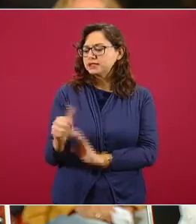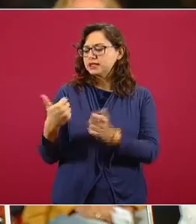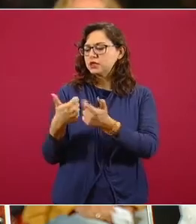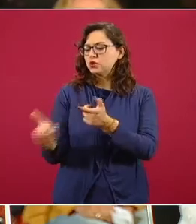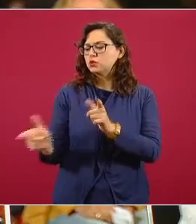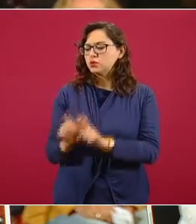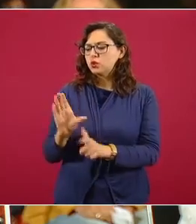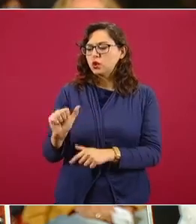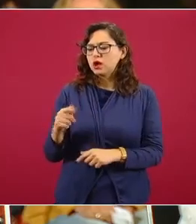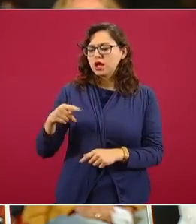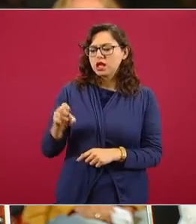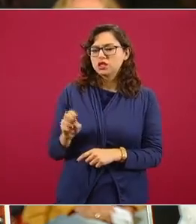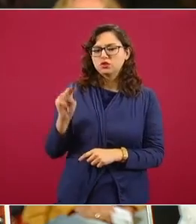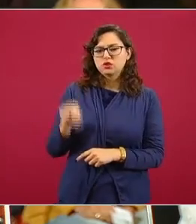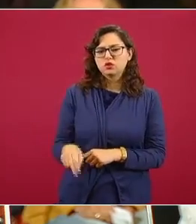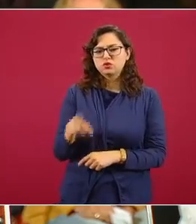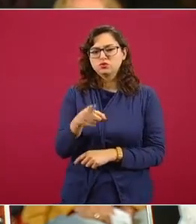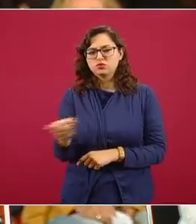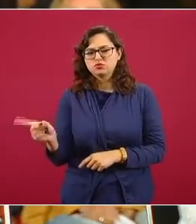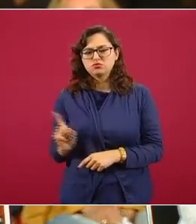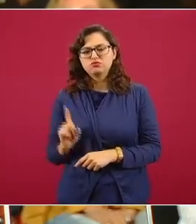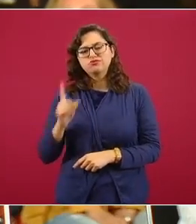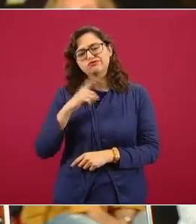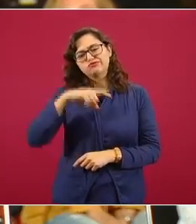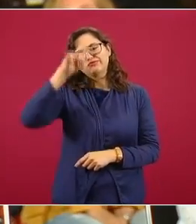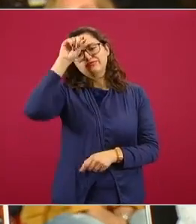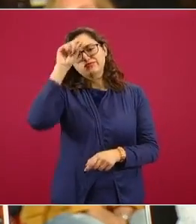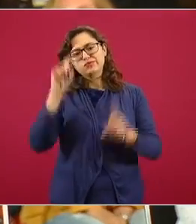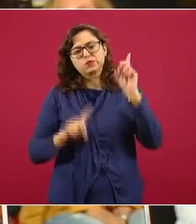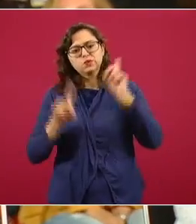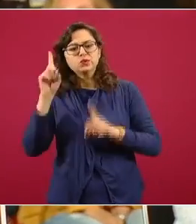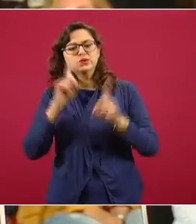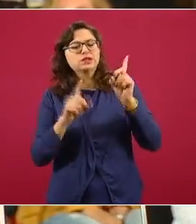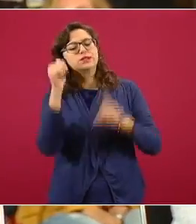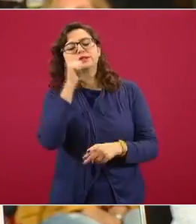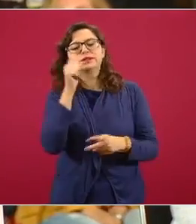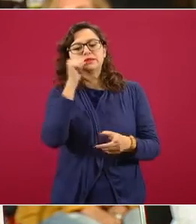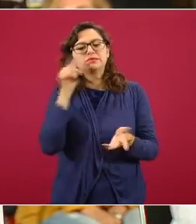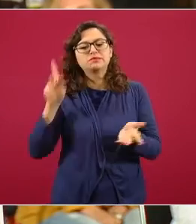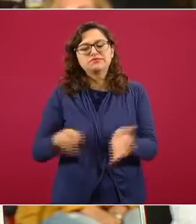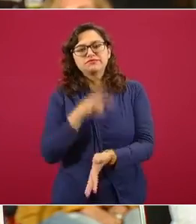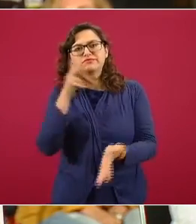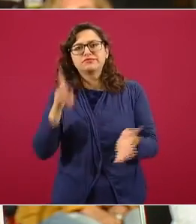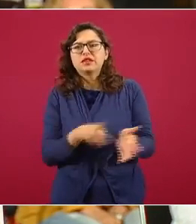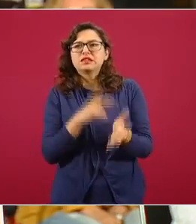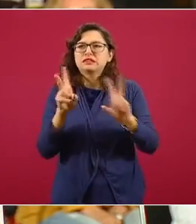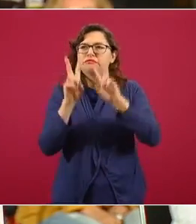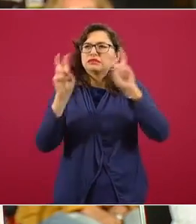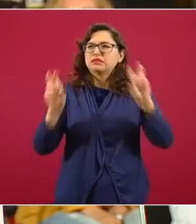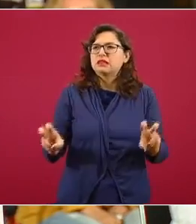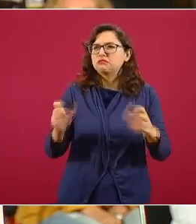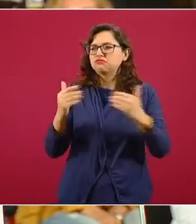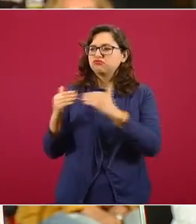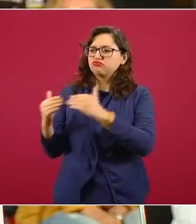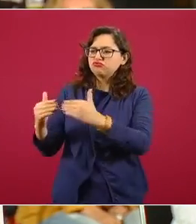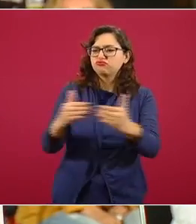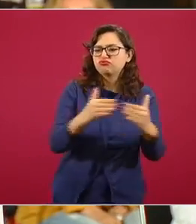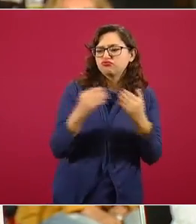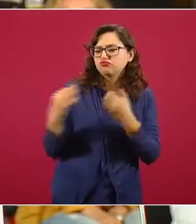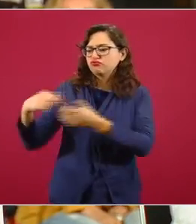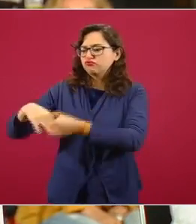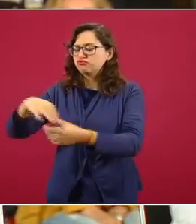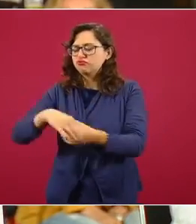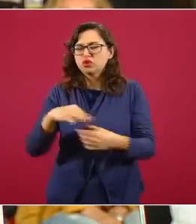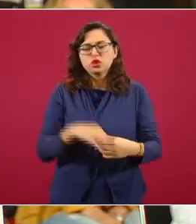democracia. Poniendo en paralelo las condiciones que hoy tiene nuestro vecino del norte en atención a sus elecciones y hoy